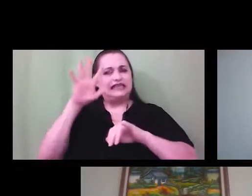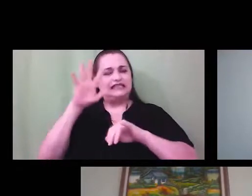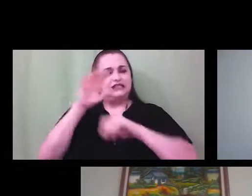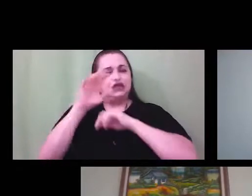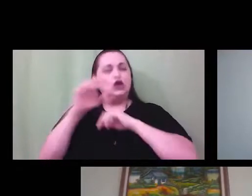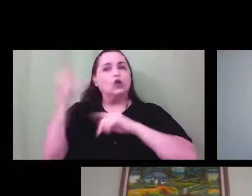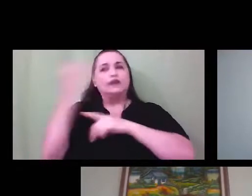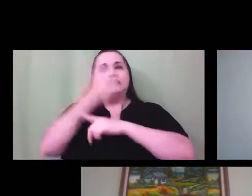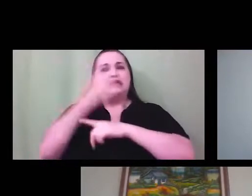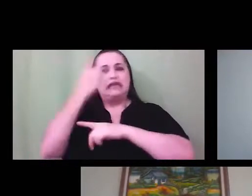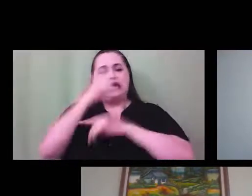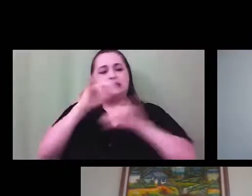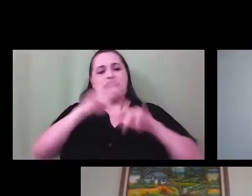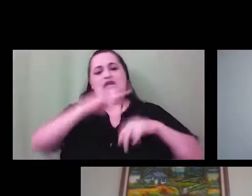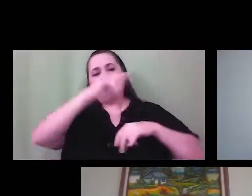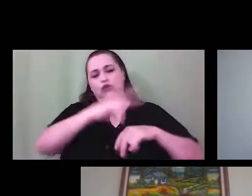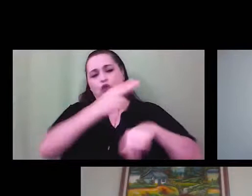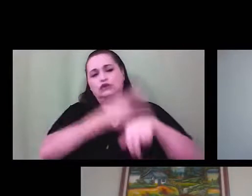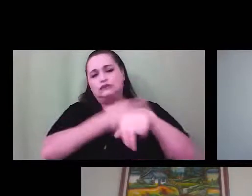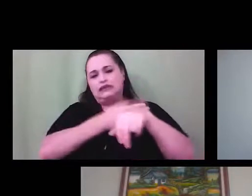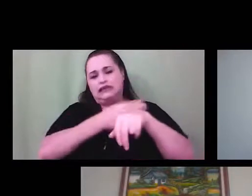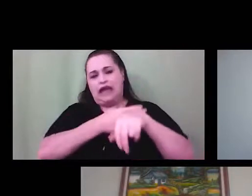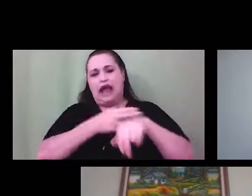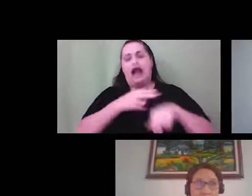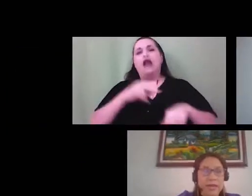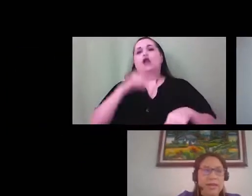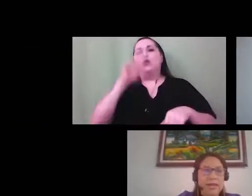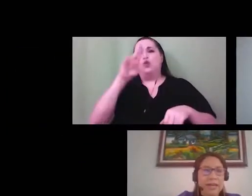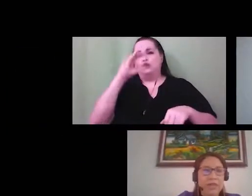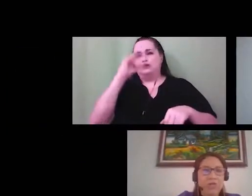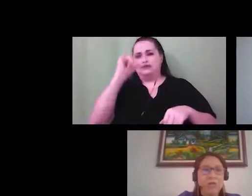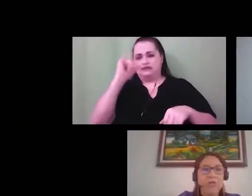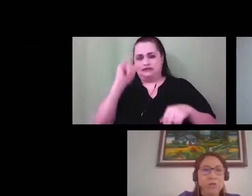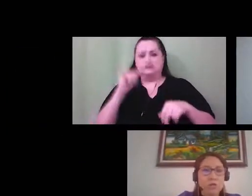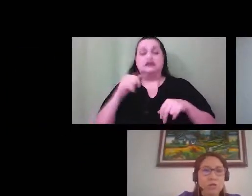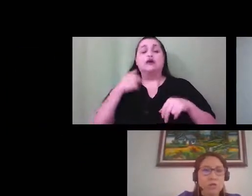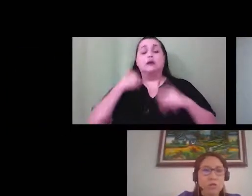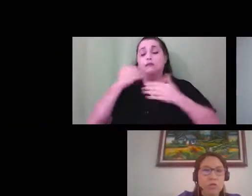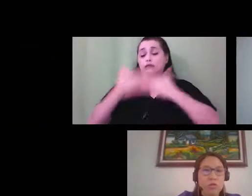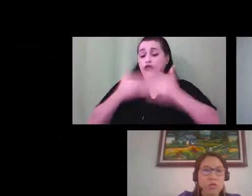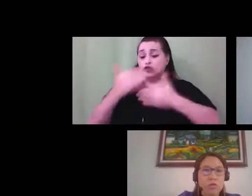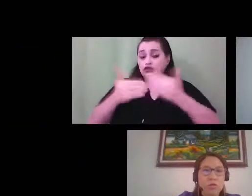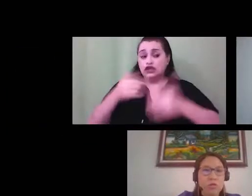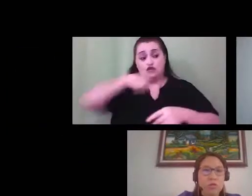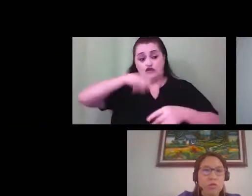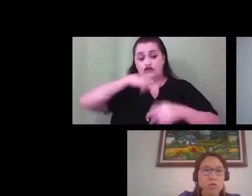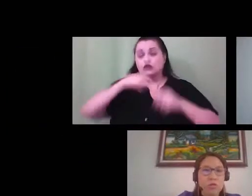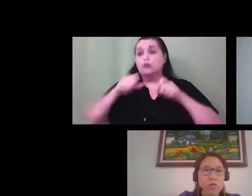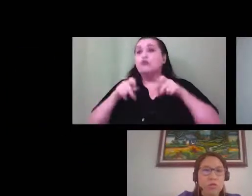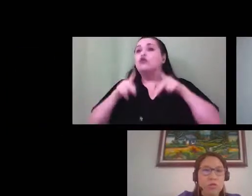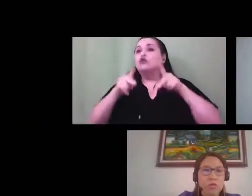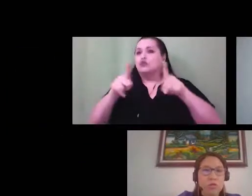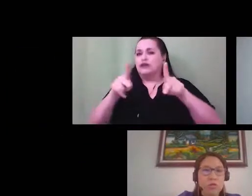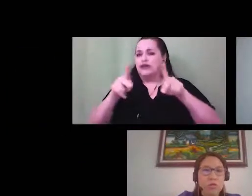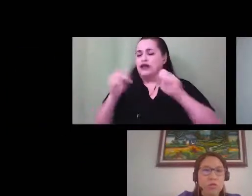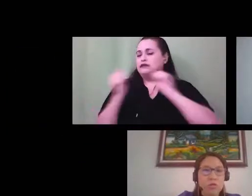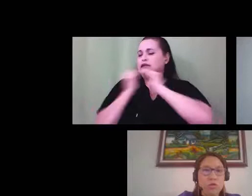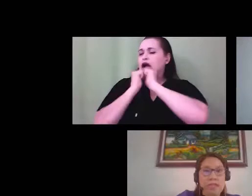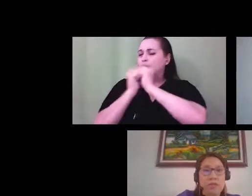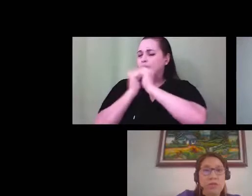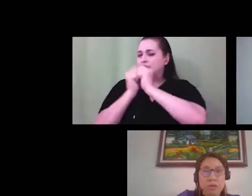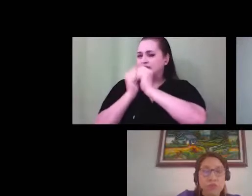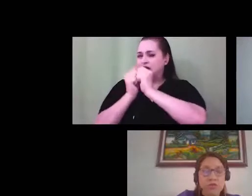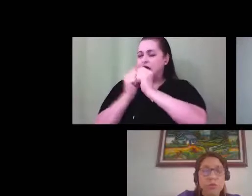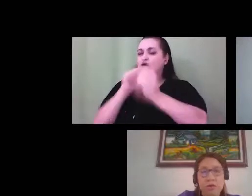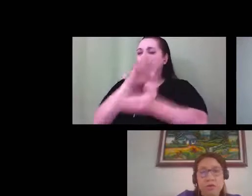internado en cuidados intensivos, ¿verdad? Entonces fue un proceso en el que tuvimos la oportunidad de estar muy acompañados